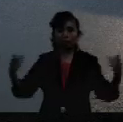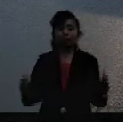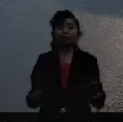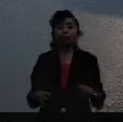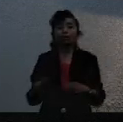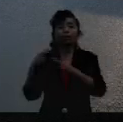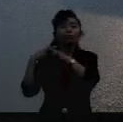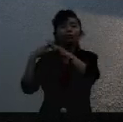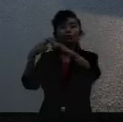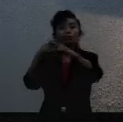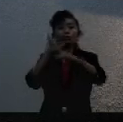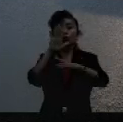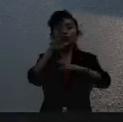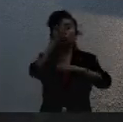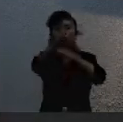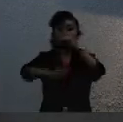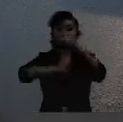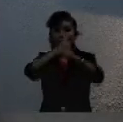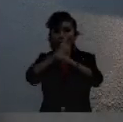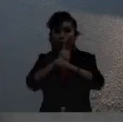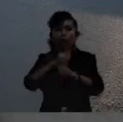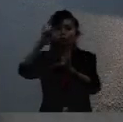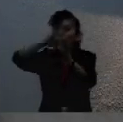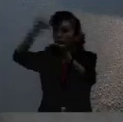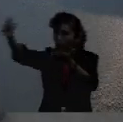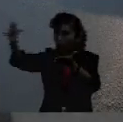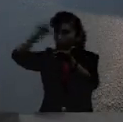primeros 50 años Gracias